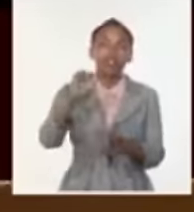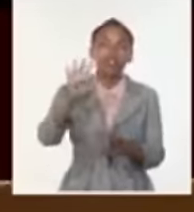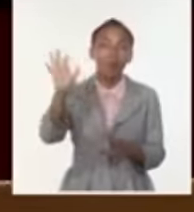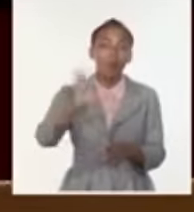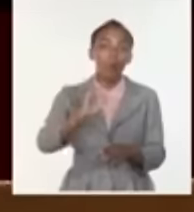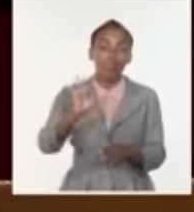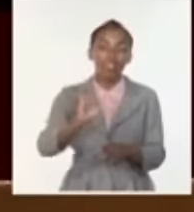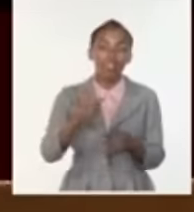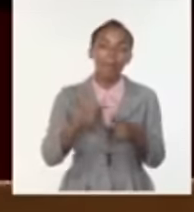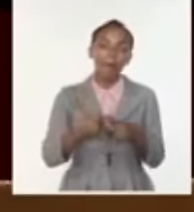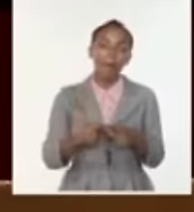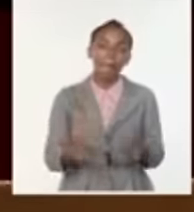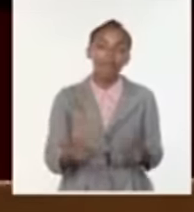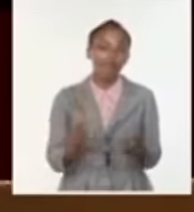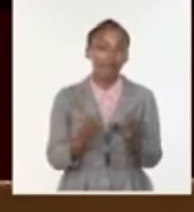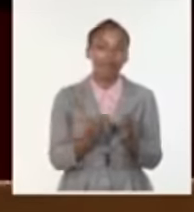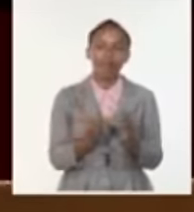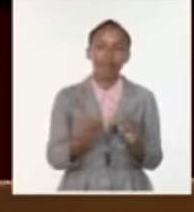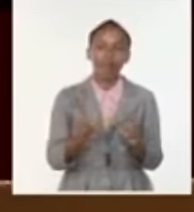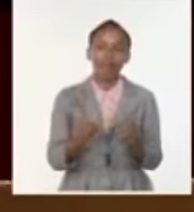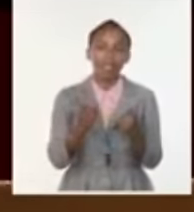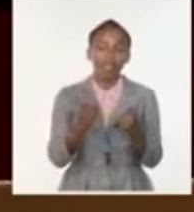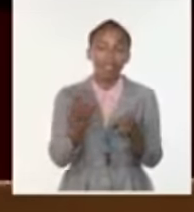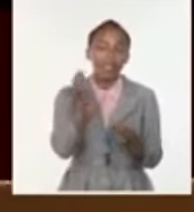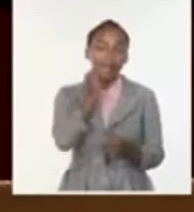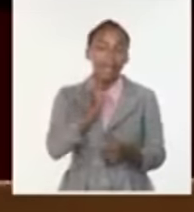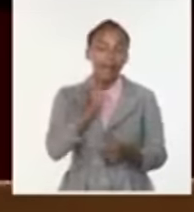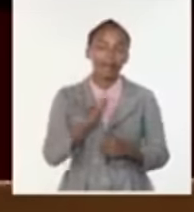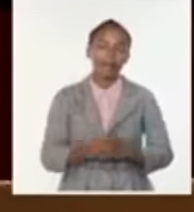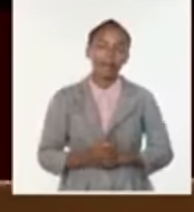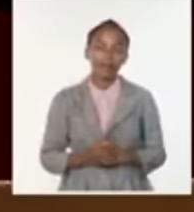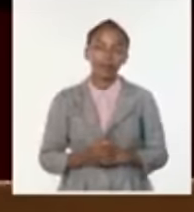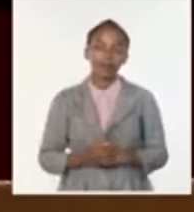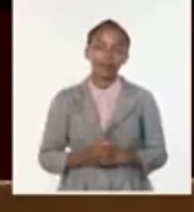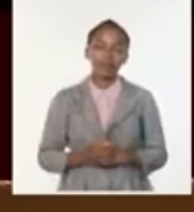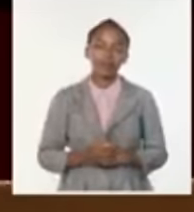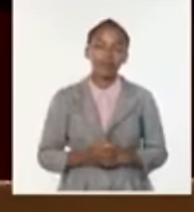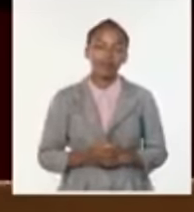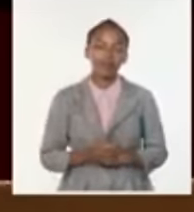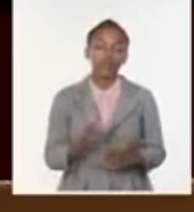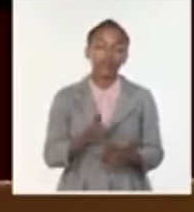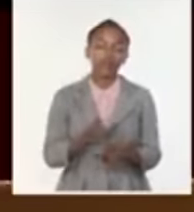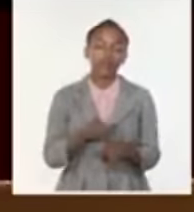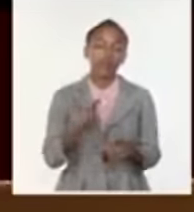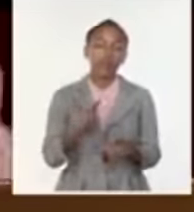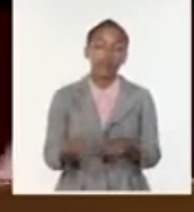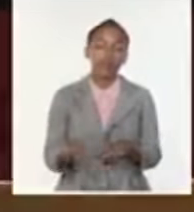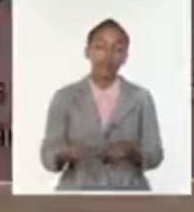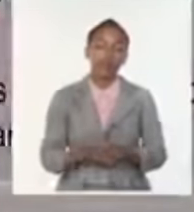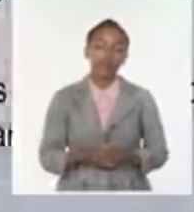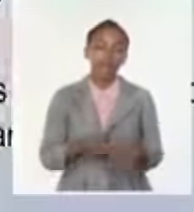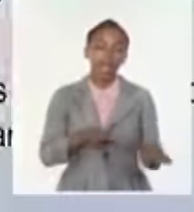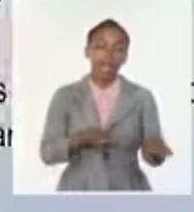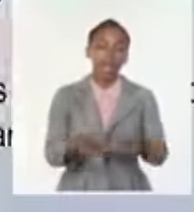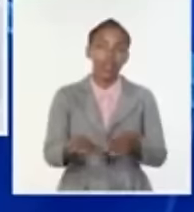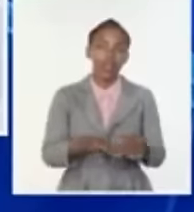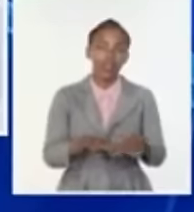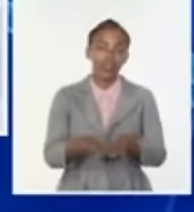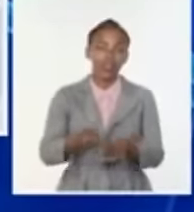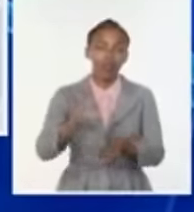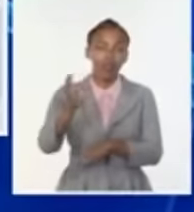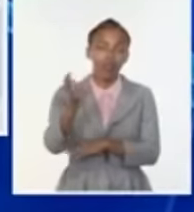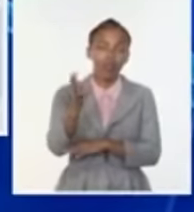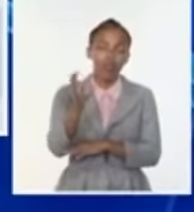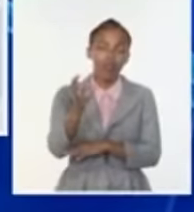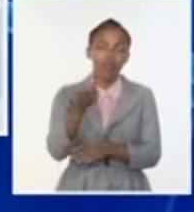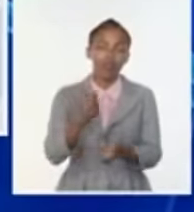tenemos que seguir librando esa pelea. Se han realizado acciones de enfrentamiento por los bancos, como